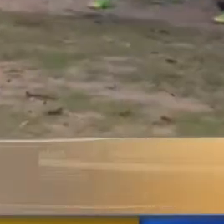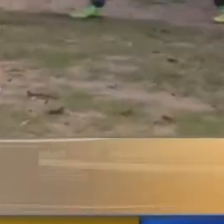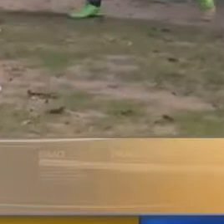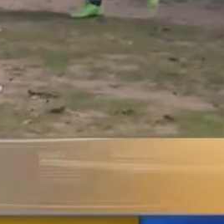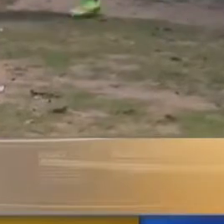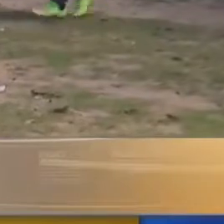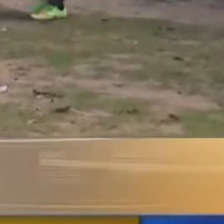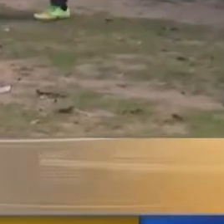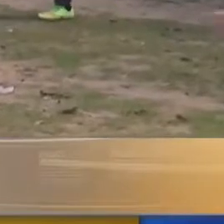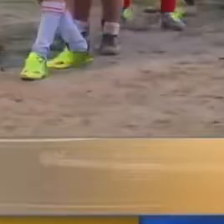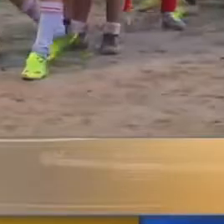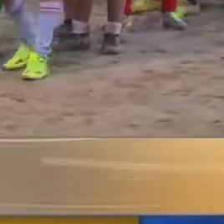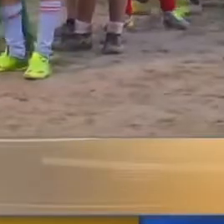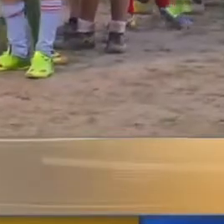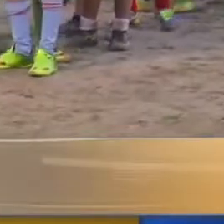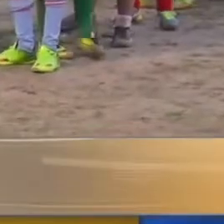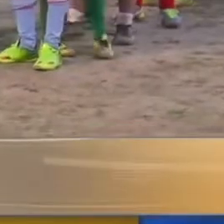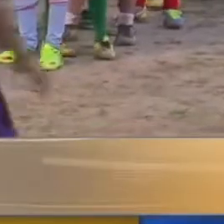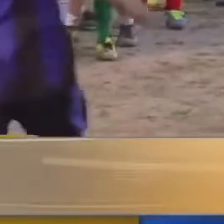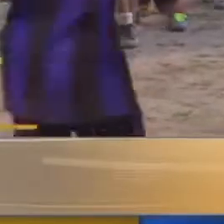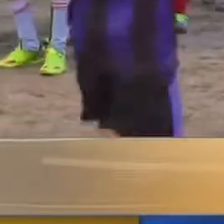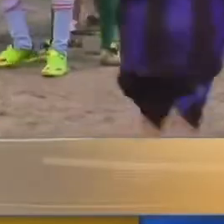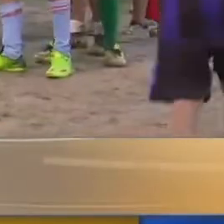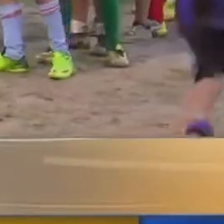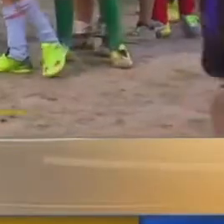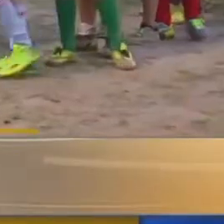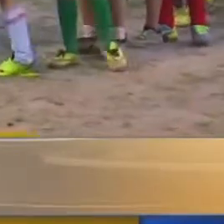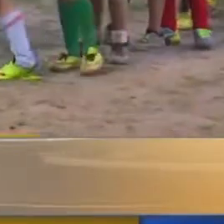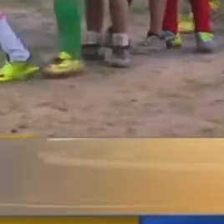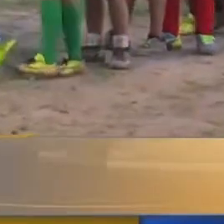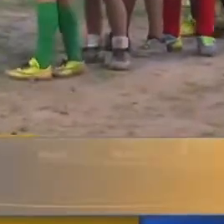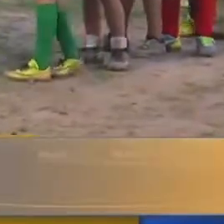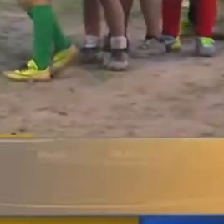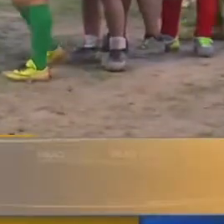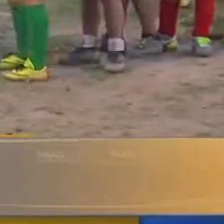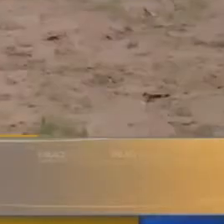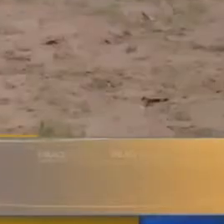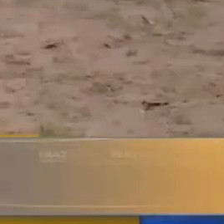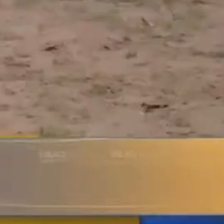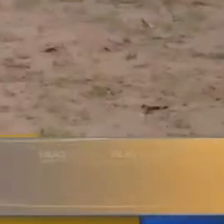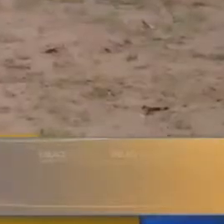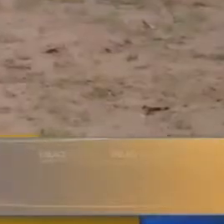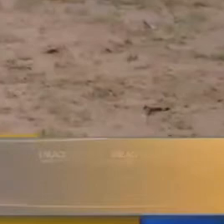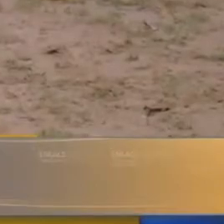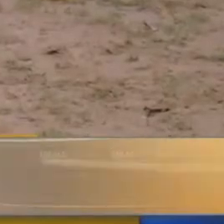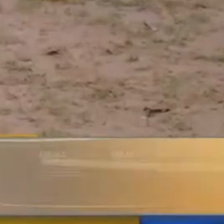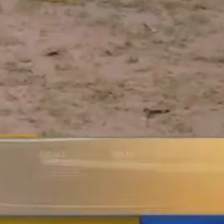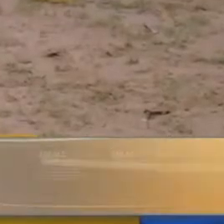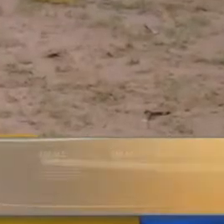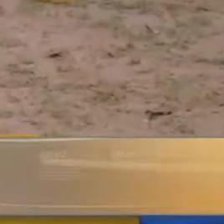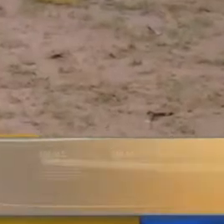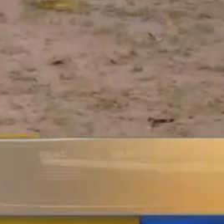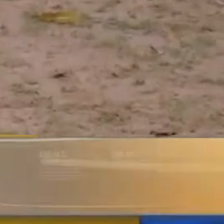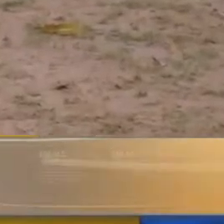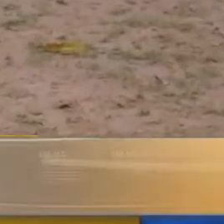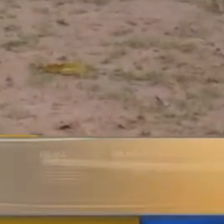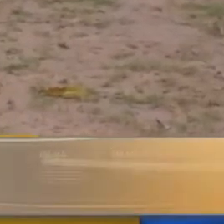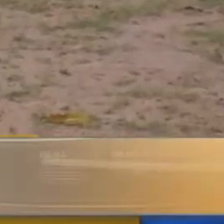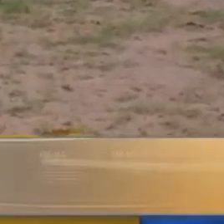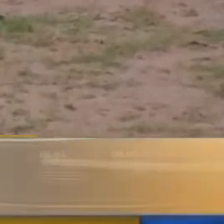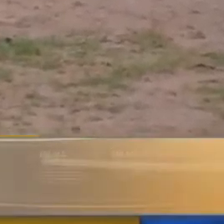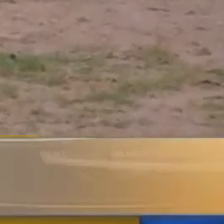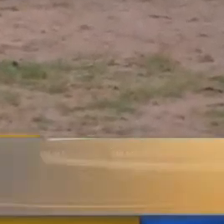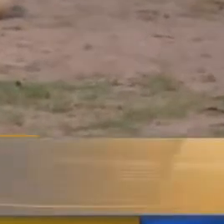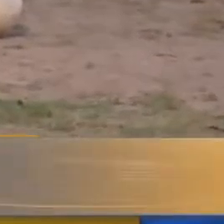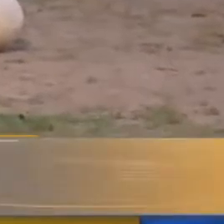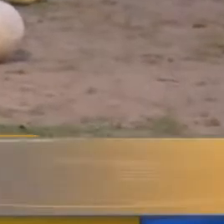equipo de fútbol del Club Infanta viajará este fin de semana a un certamen nacional con miras a obtener un cupo en el campeonato Barcelona Premier Cup. Los